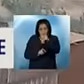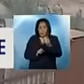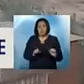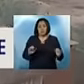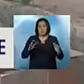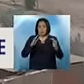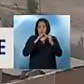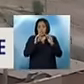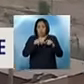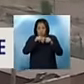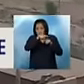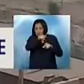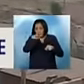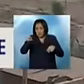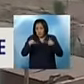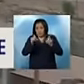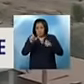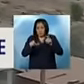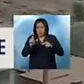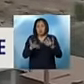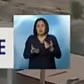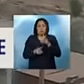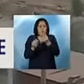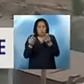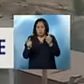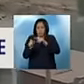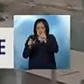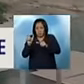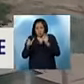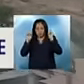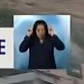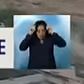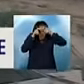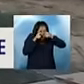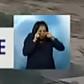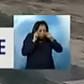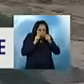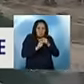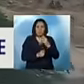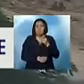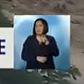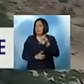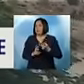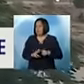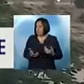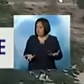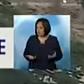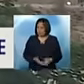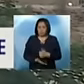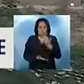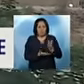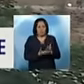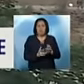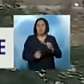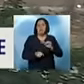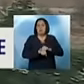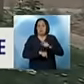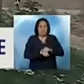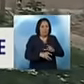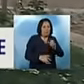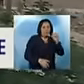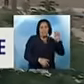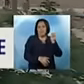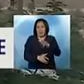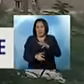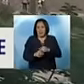cerros. Muchos de estos sujetos se han cubierto el rostro porque ellos están iniciando, en cierto modo, aquí el vandalismo, arrojando piedras.